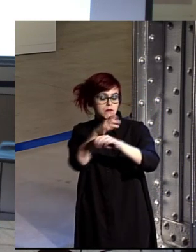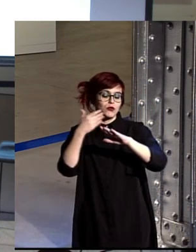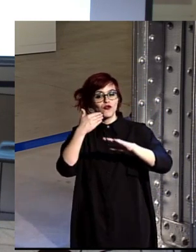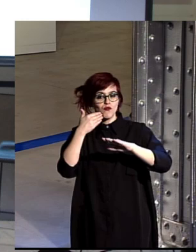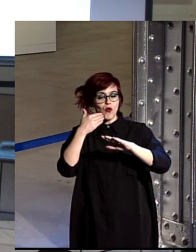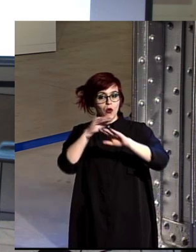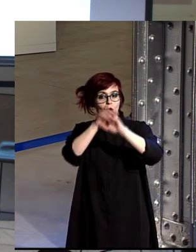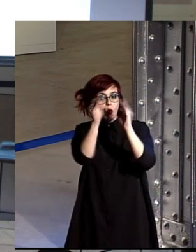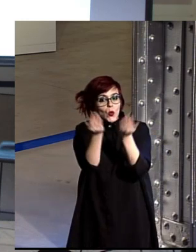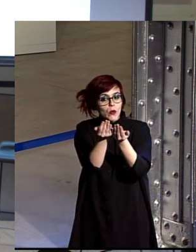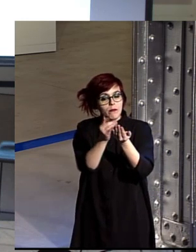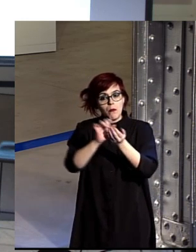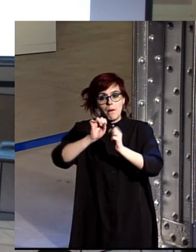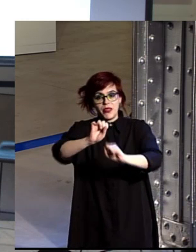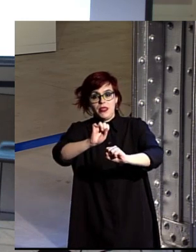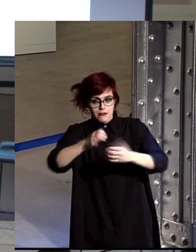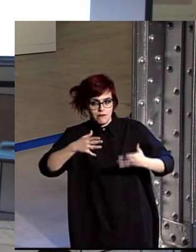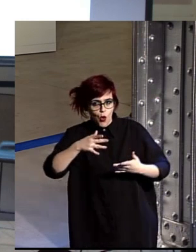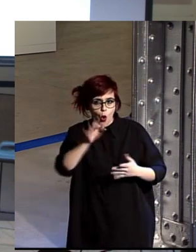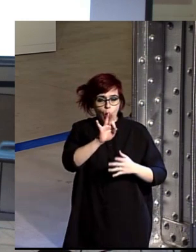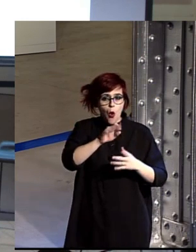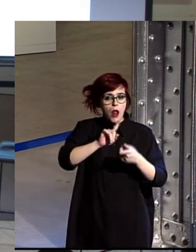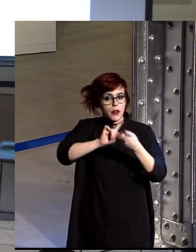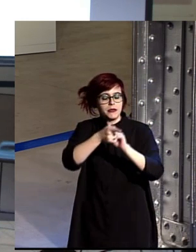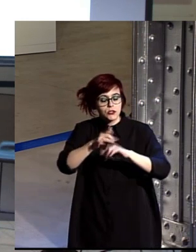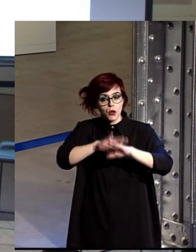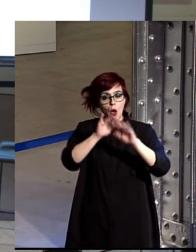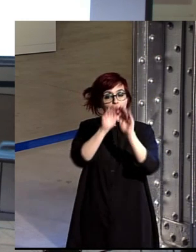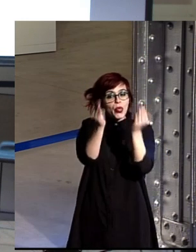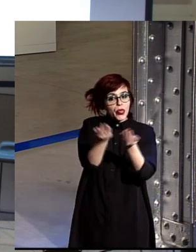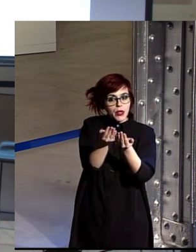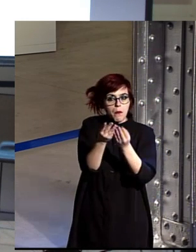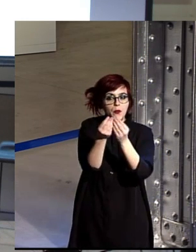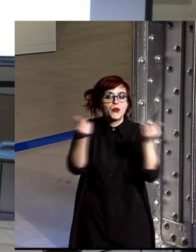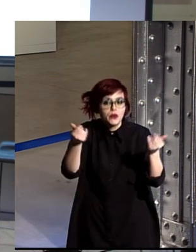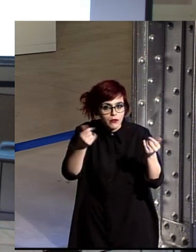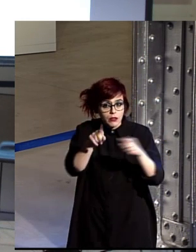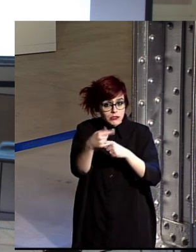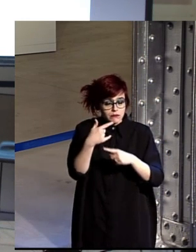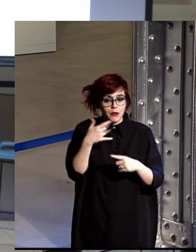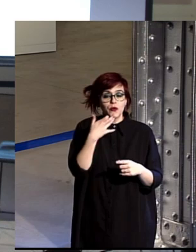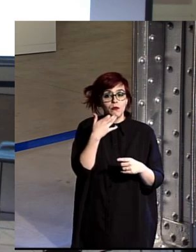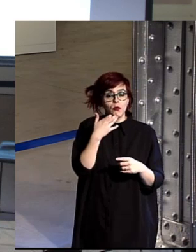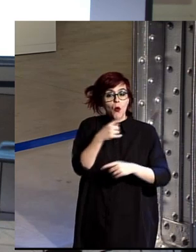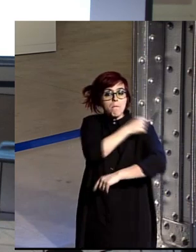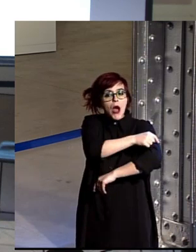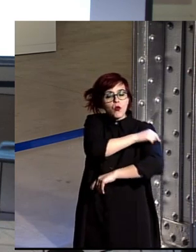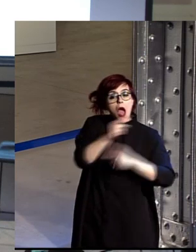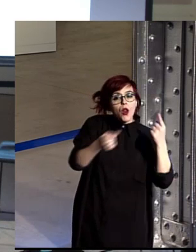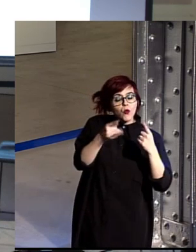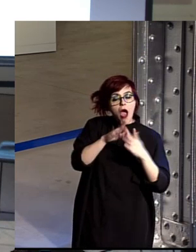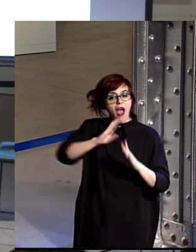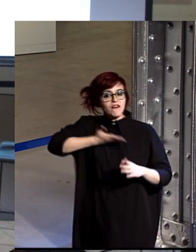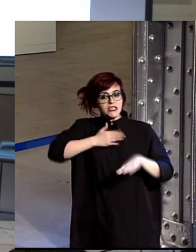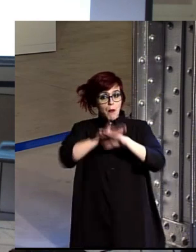analizando la VP35, pues había gente que había hecho estudios antes que decía que no, que esto es un inhibidor del sistema inmunológico, pues no la podemos usar para vacunar. Dijimos, vale, pues